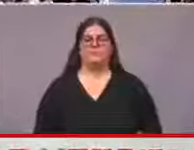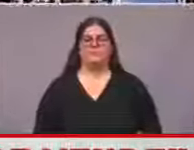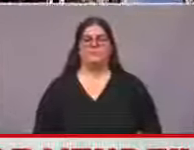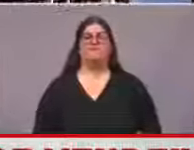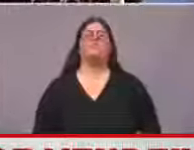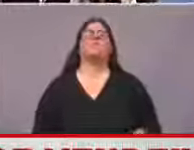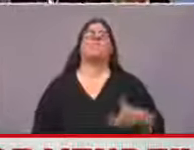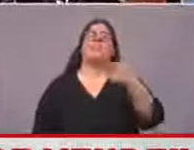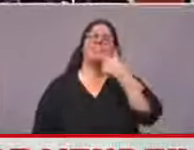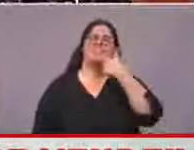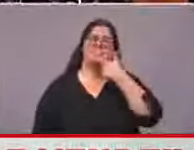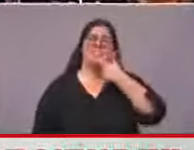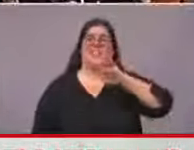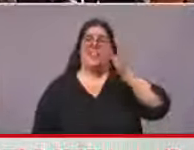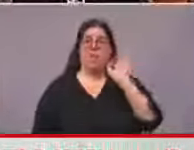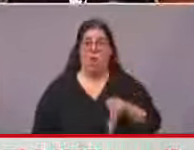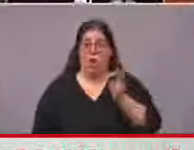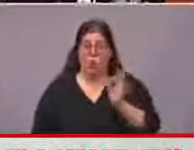El 17 de octubre,